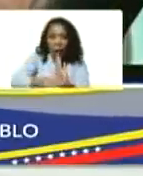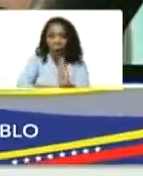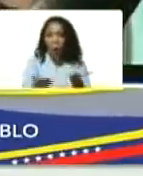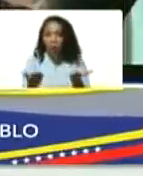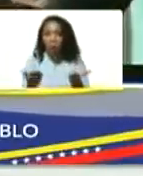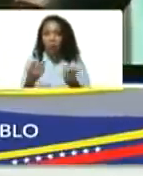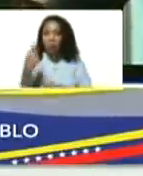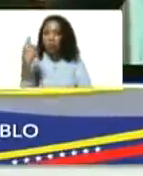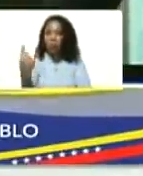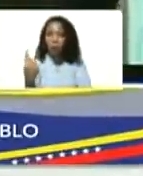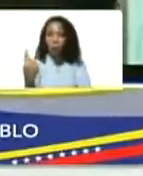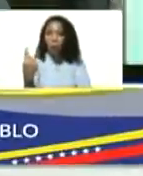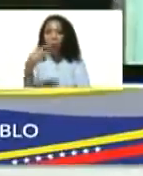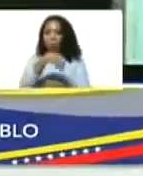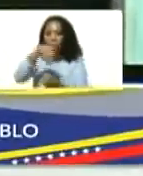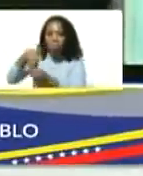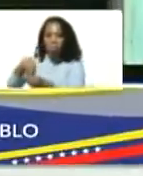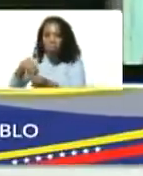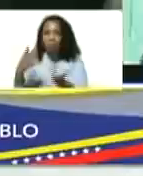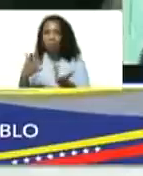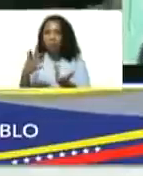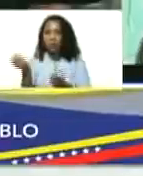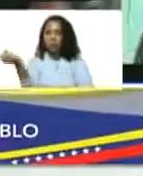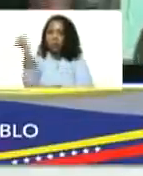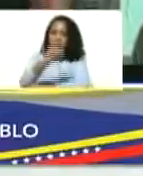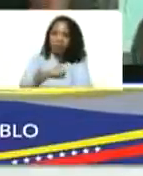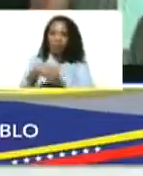solos aislados derrotados